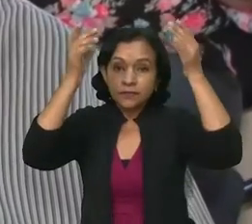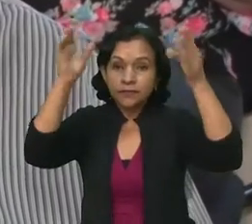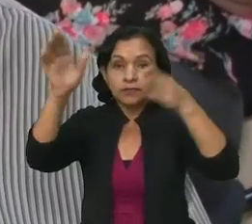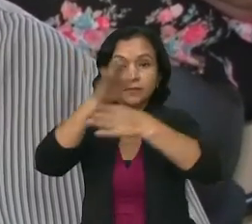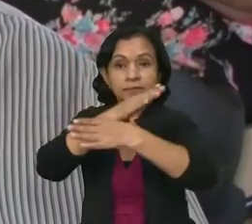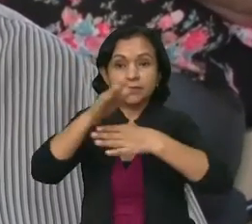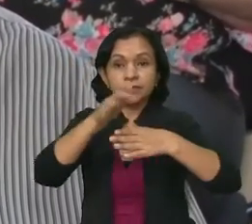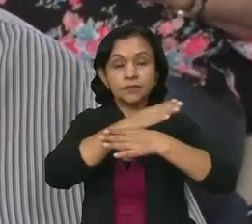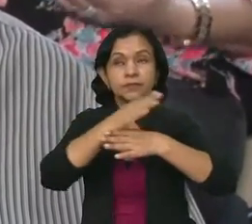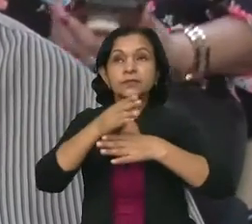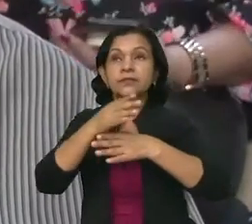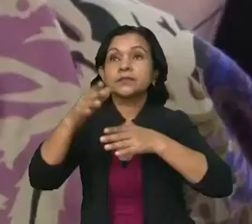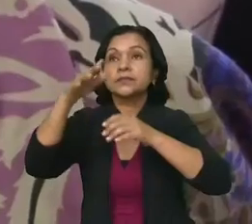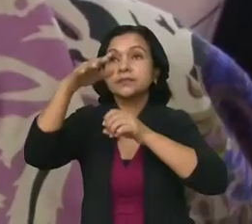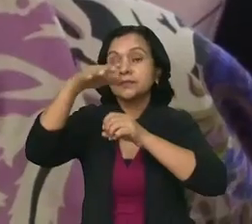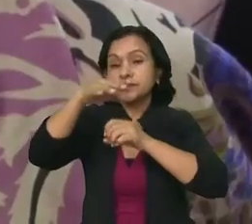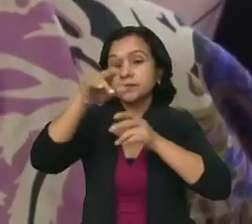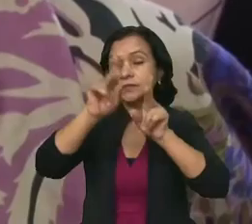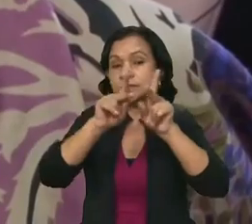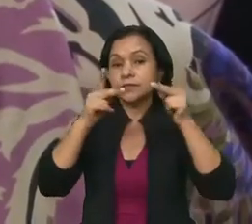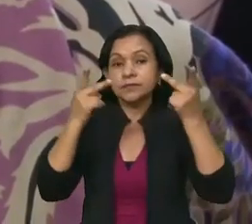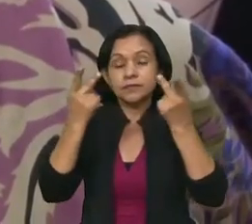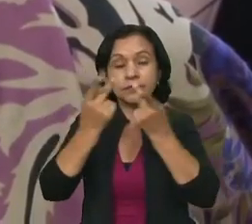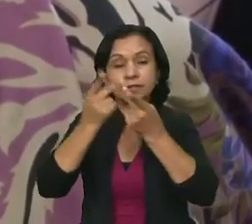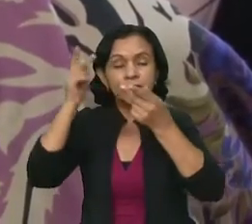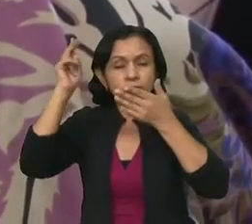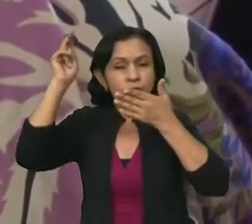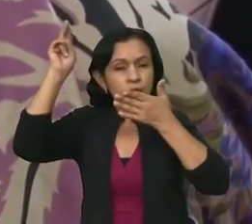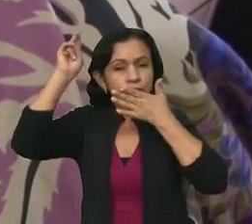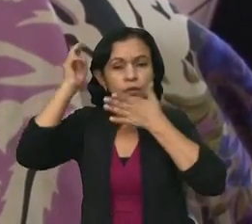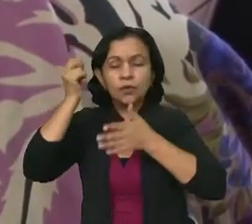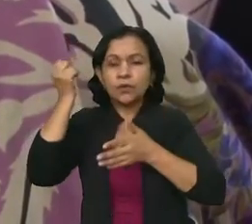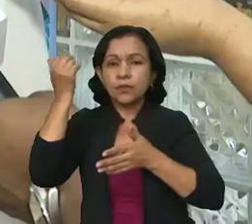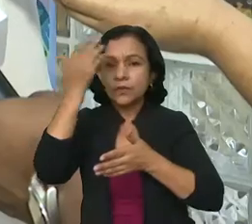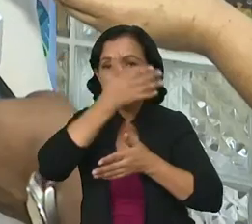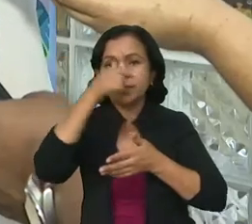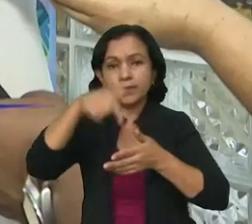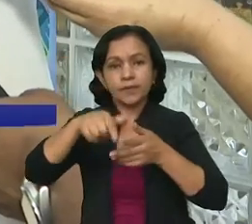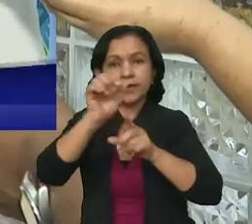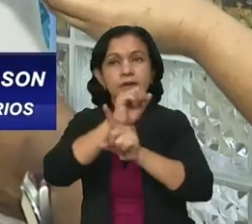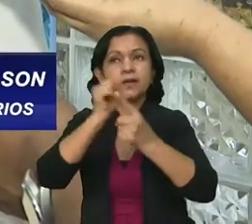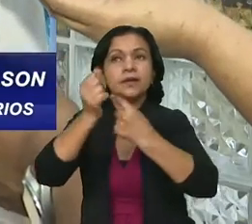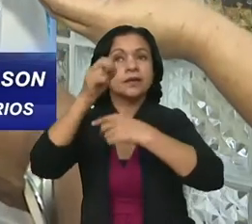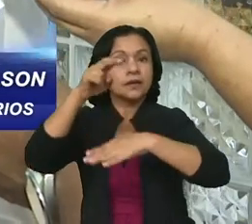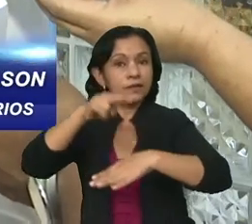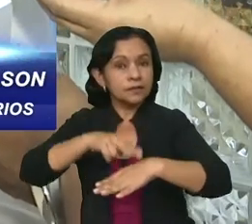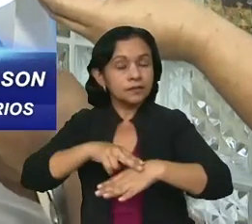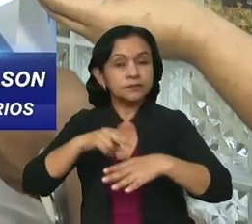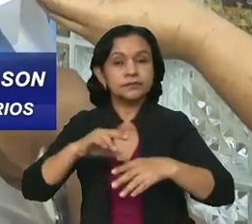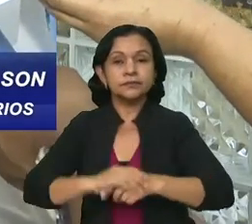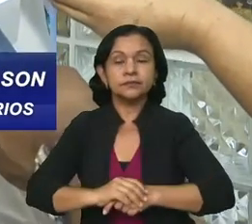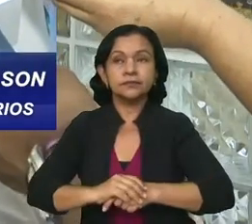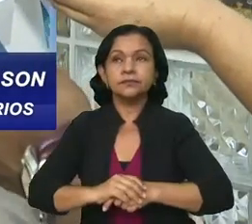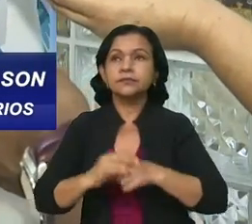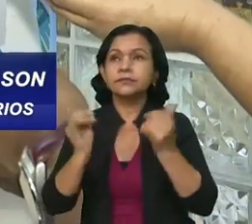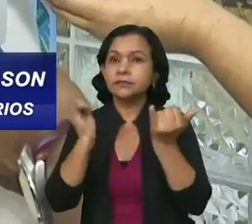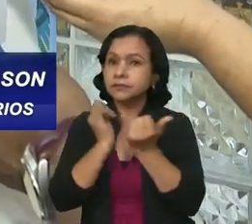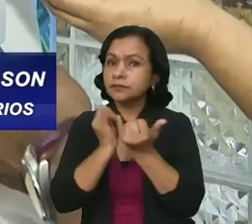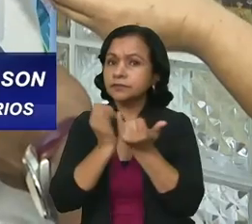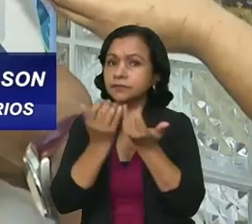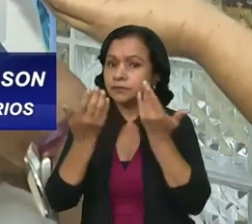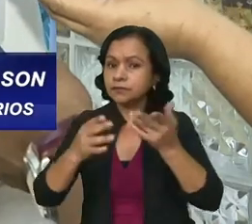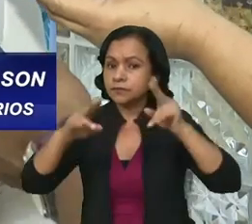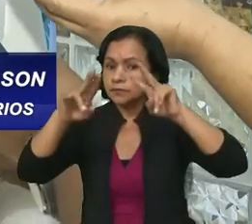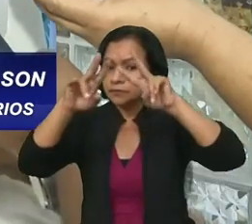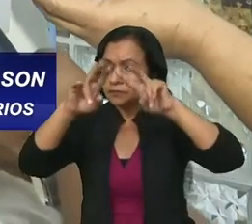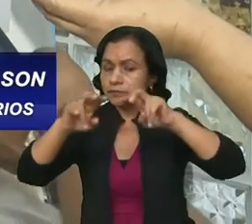está impulsando la Comisión de Pueblos Originarios y Afrodescendientes del Parlamento. También Recursos Humanos ya está